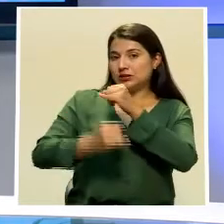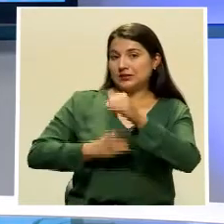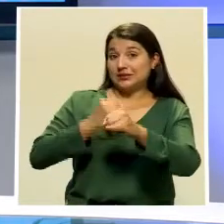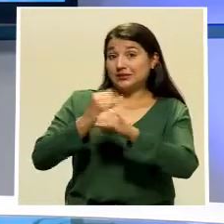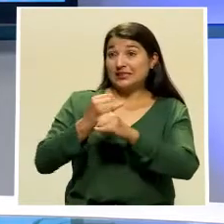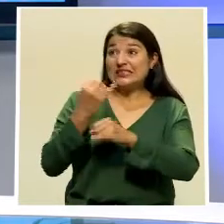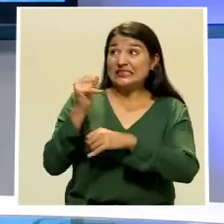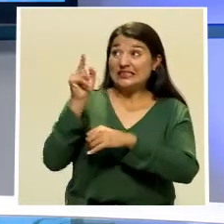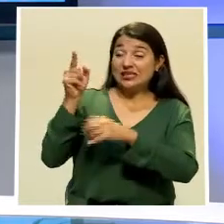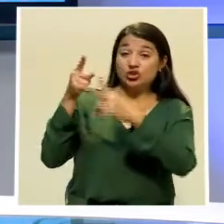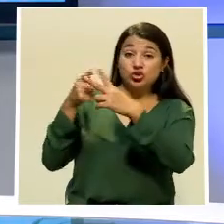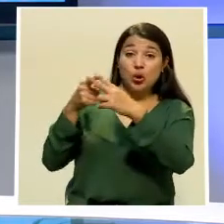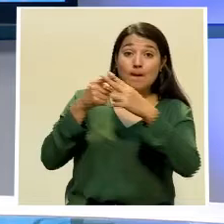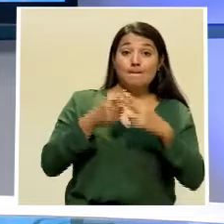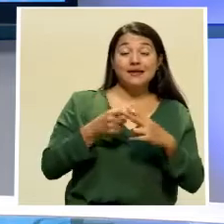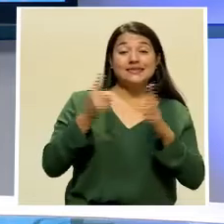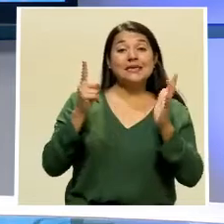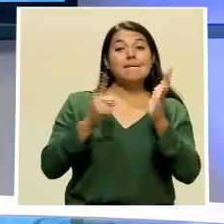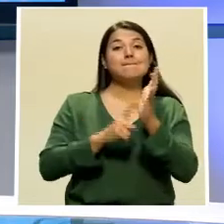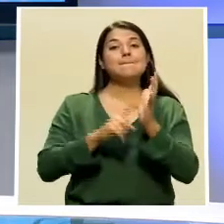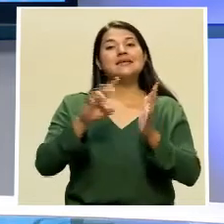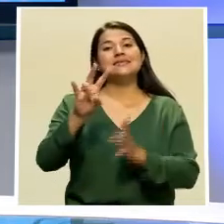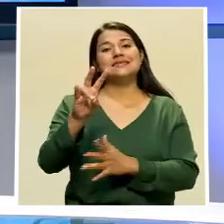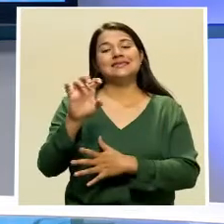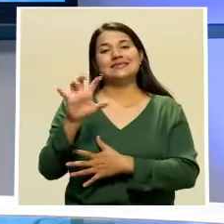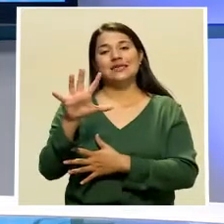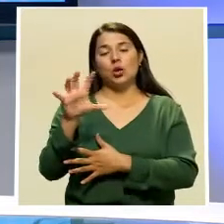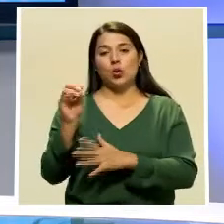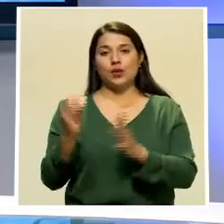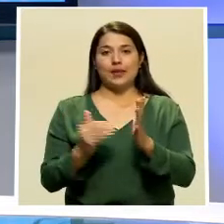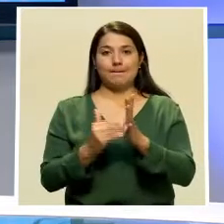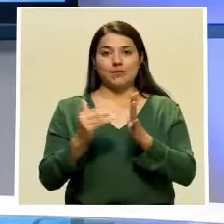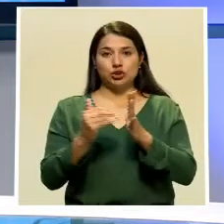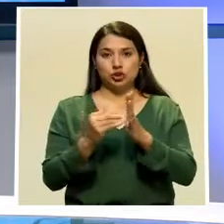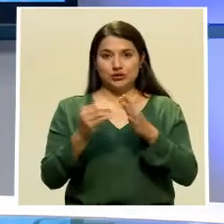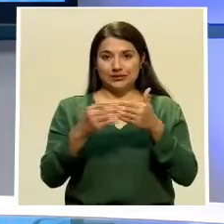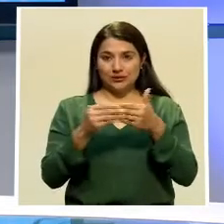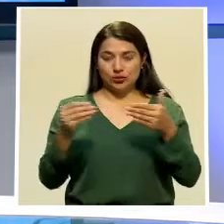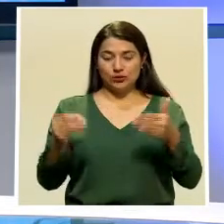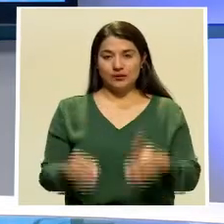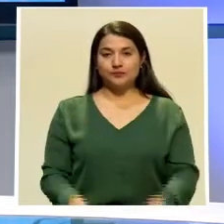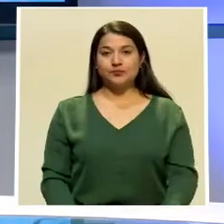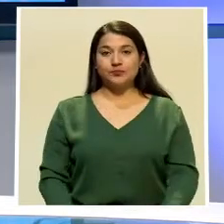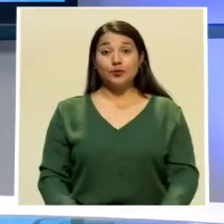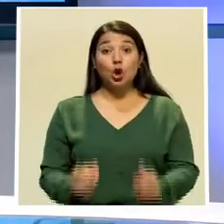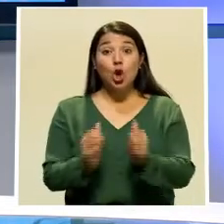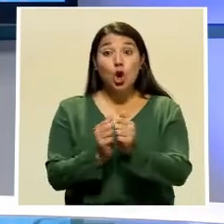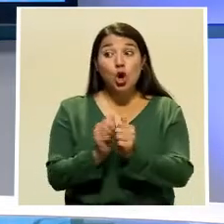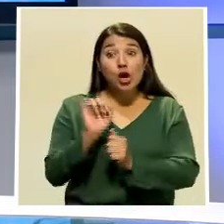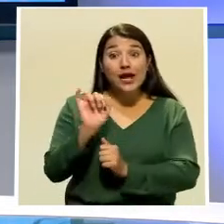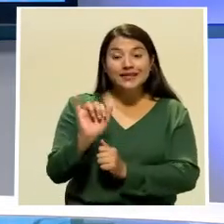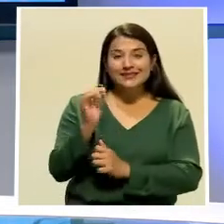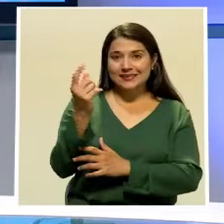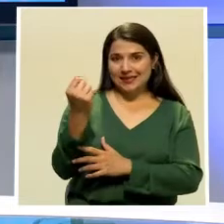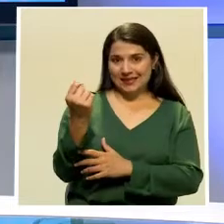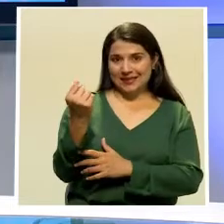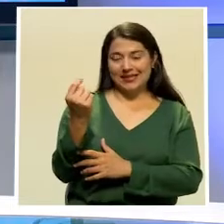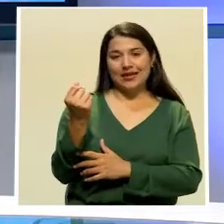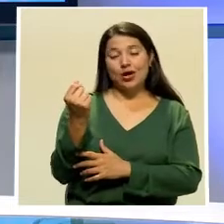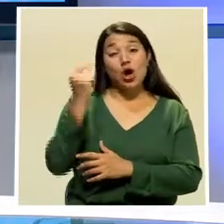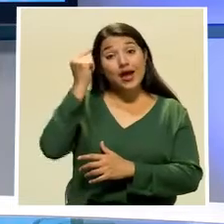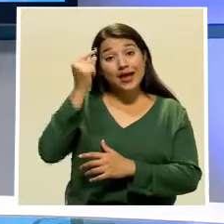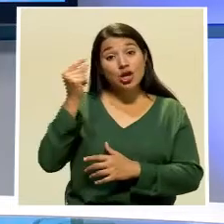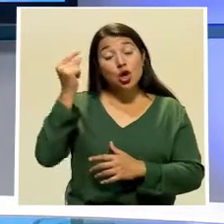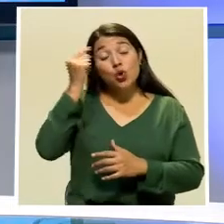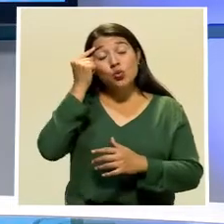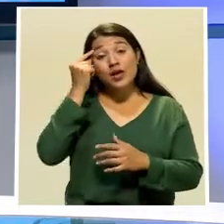un salvamento de 1.750 millones de dólares. Con este dinero, el Ejecutivo